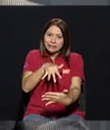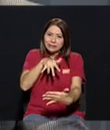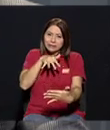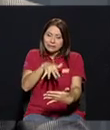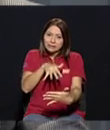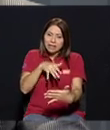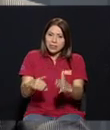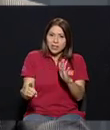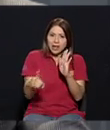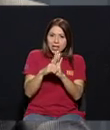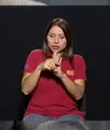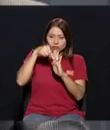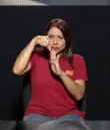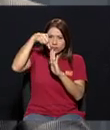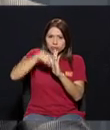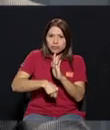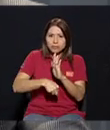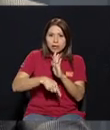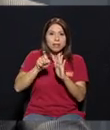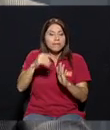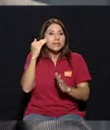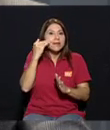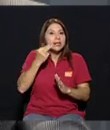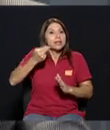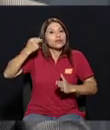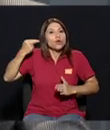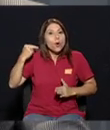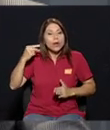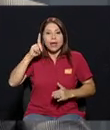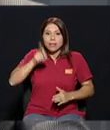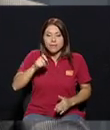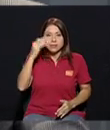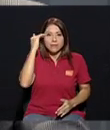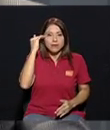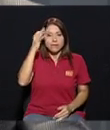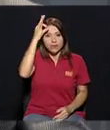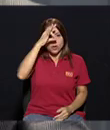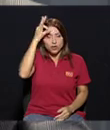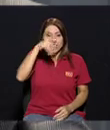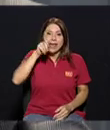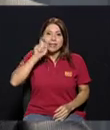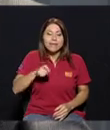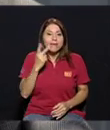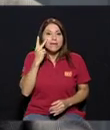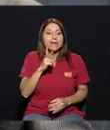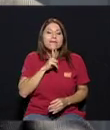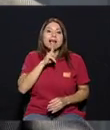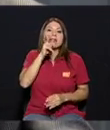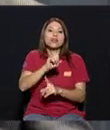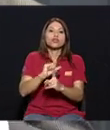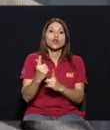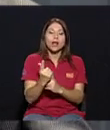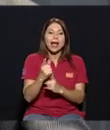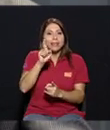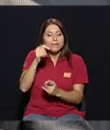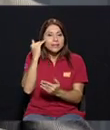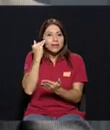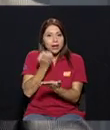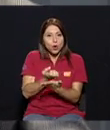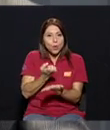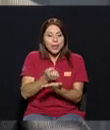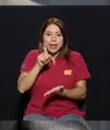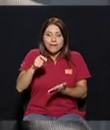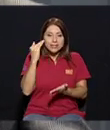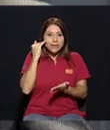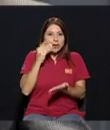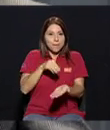fondo. Bueno, pero para estudiar derecho a fondo hay que saber historia, hay que saber filosofía, hay que ver la realidad sociológica, hay que saber economía,